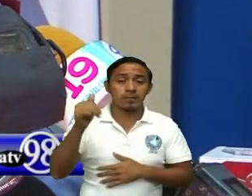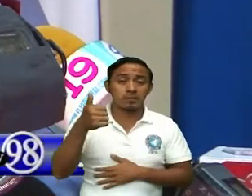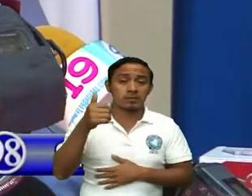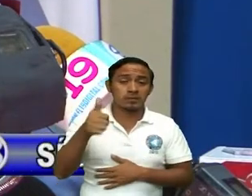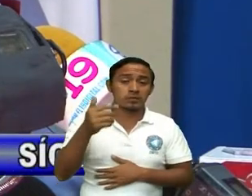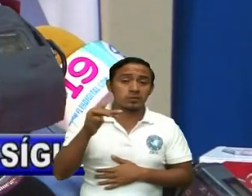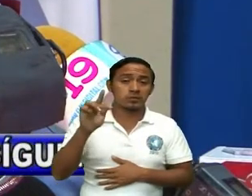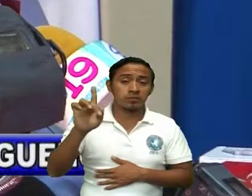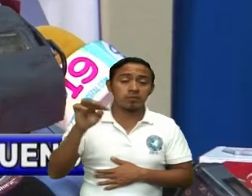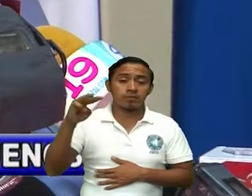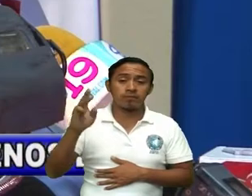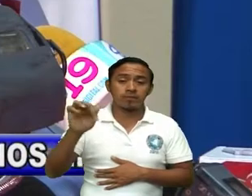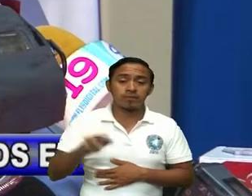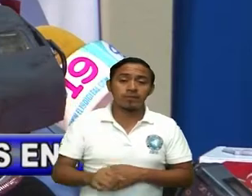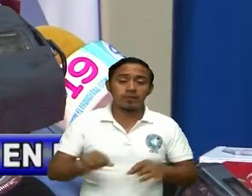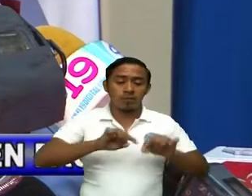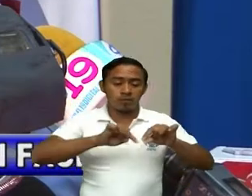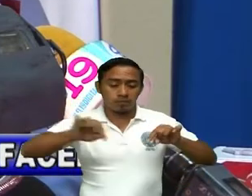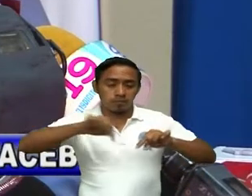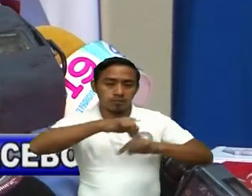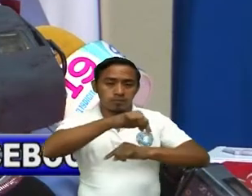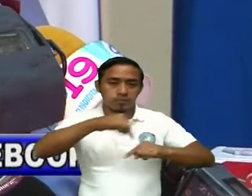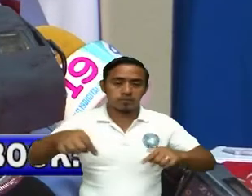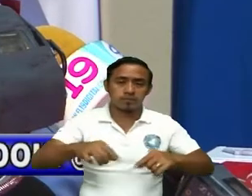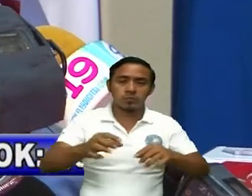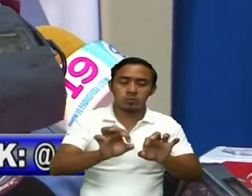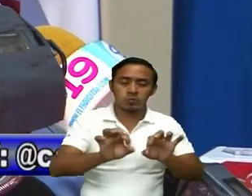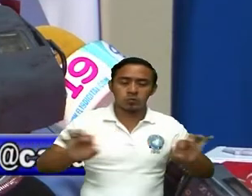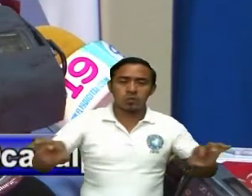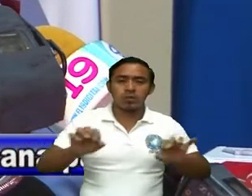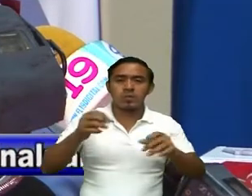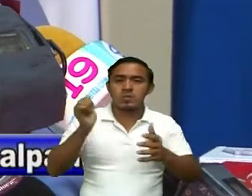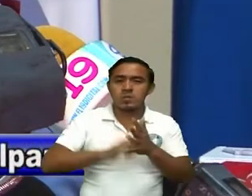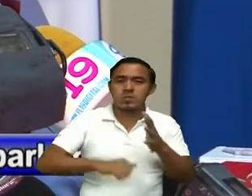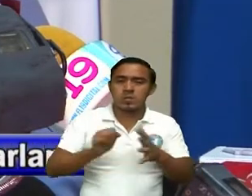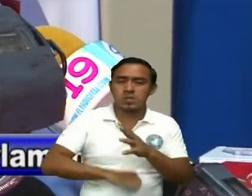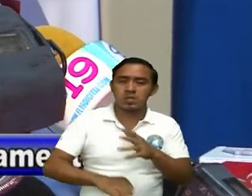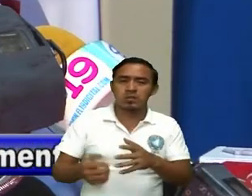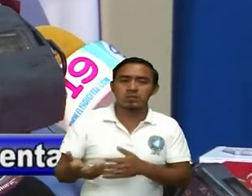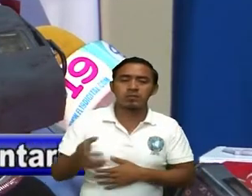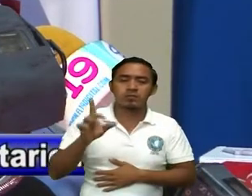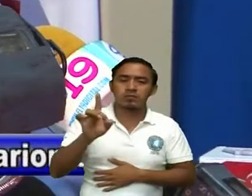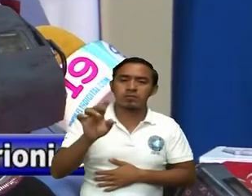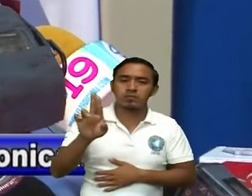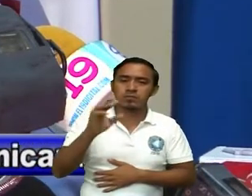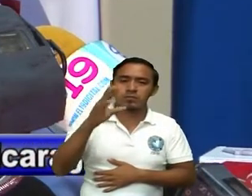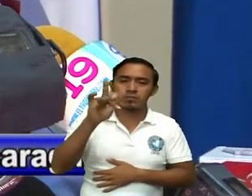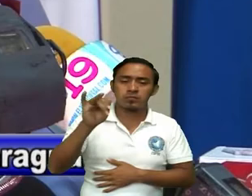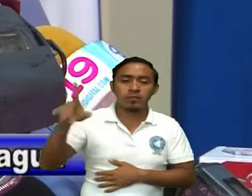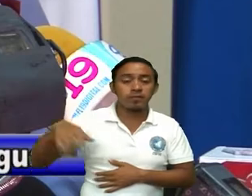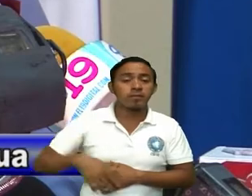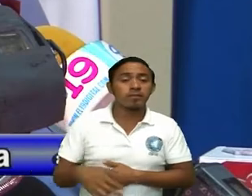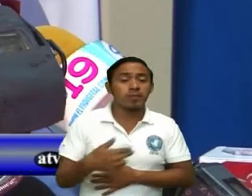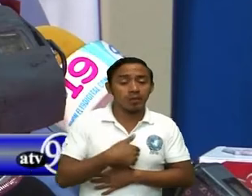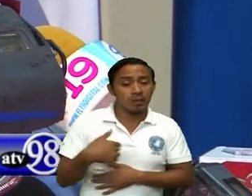línea de impulsión con la instalación de tubería de hierro fundido dúctil. Se